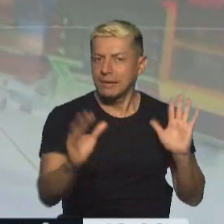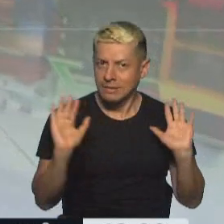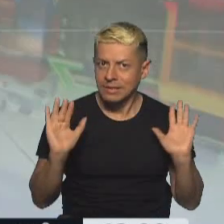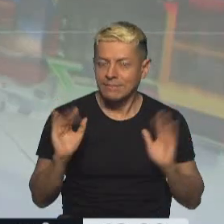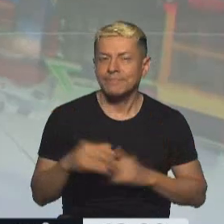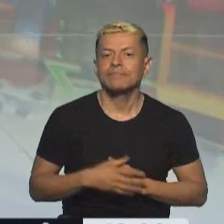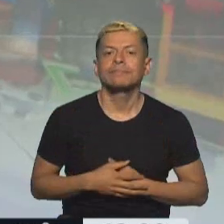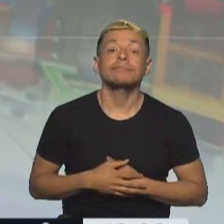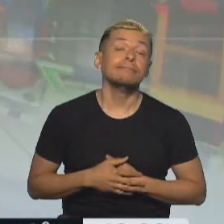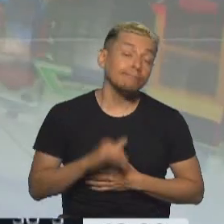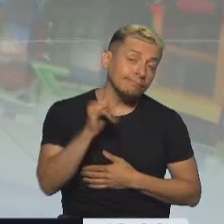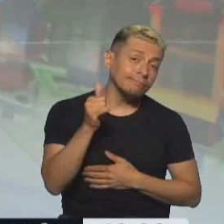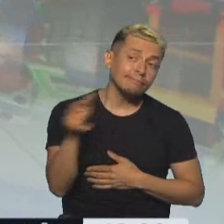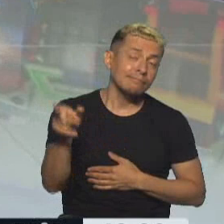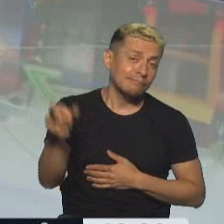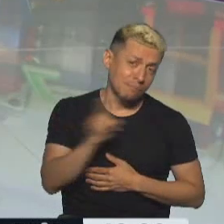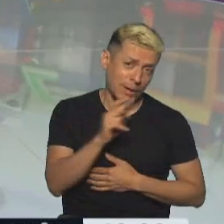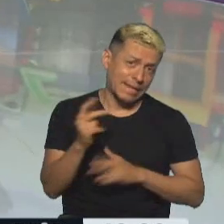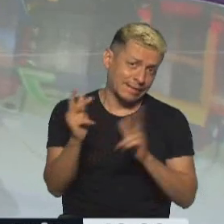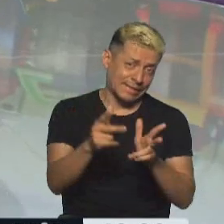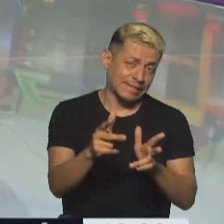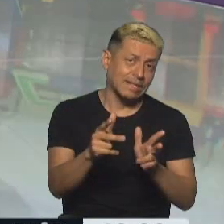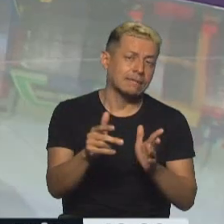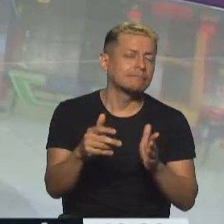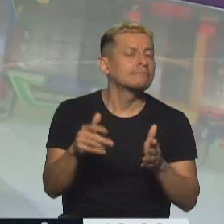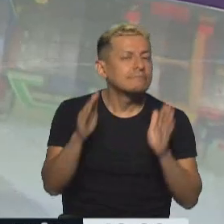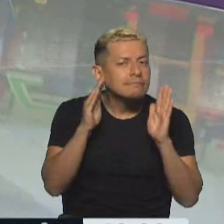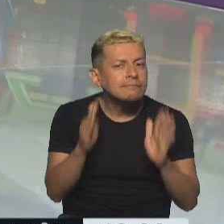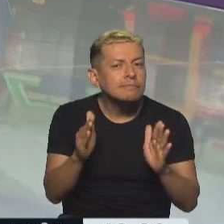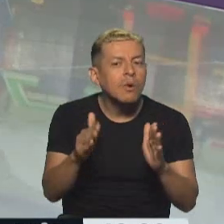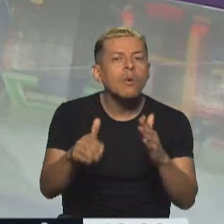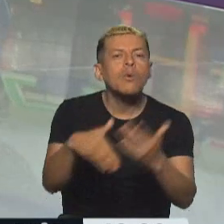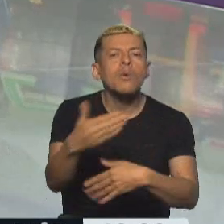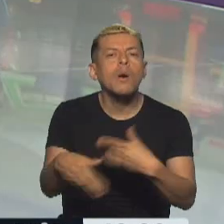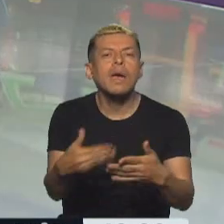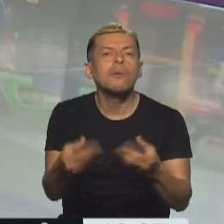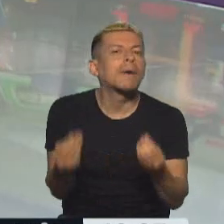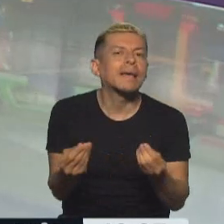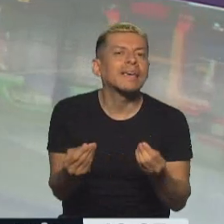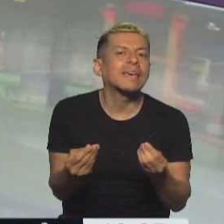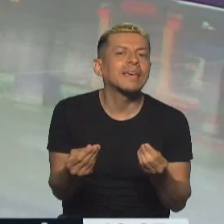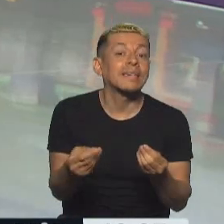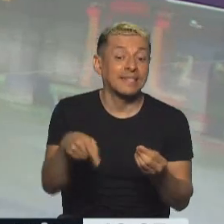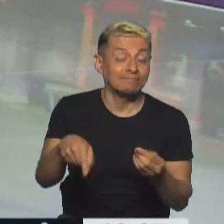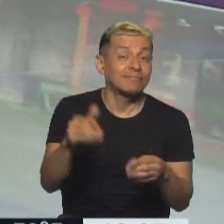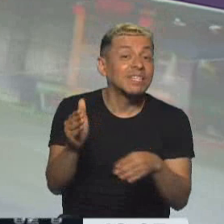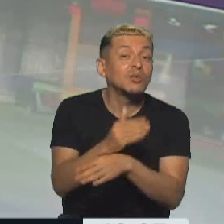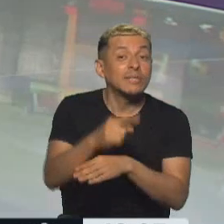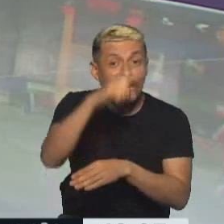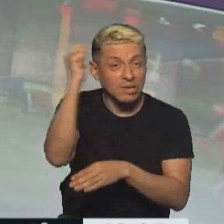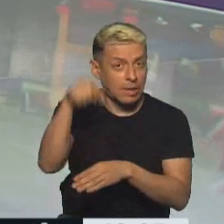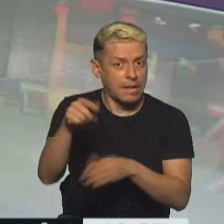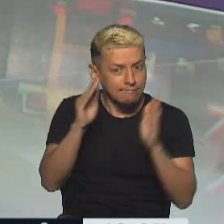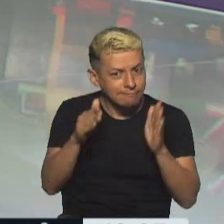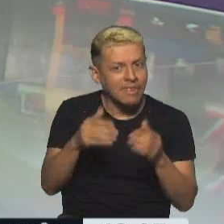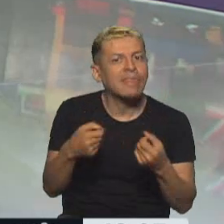Lo que recién decía la entrevistada, ¿no? Apostar, por supuesto, claro, a los juguetes y sobre todo a los productos de industria nacional. Exactamente. Eso genera más